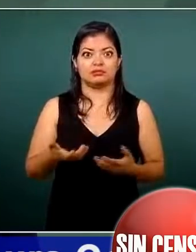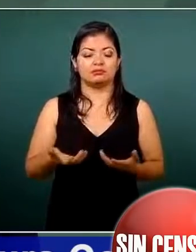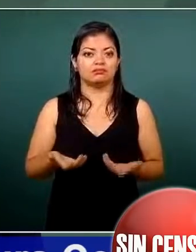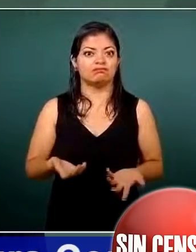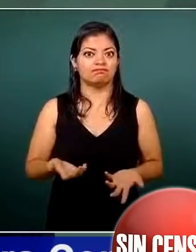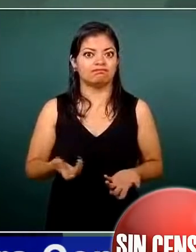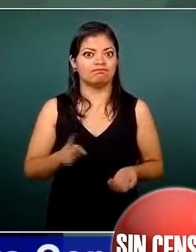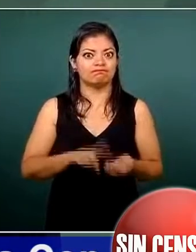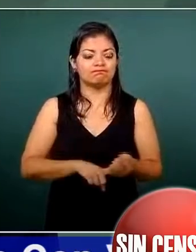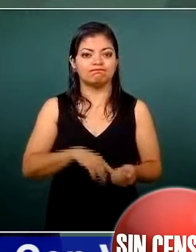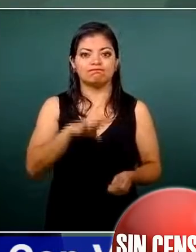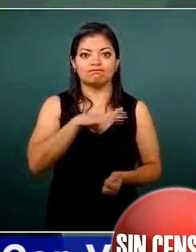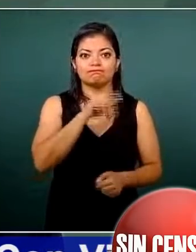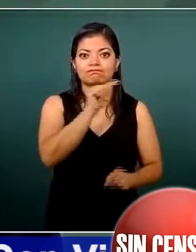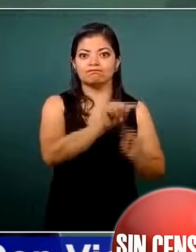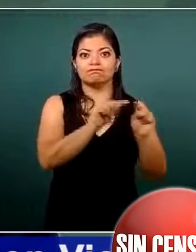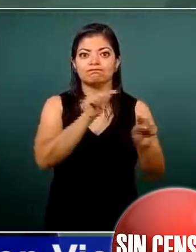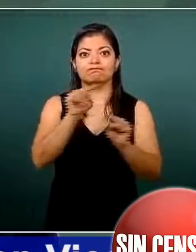sucedió en los estados.